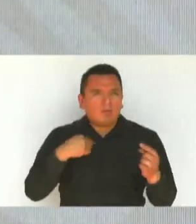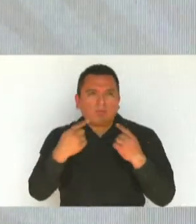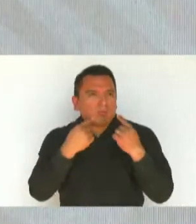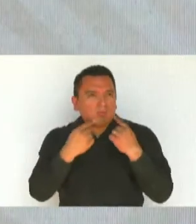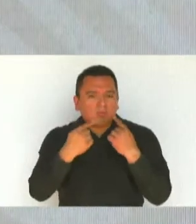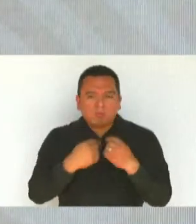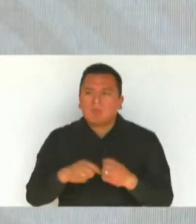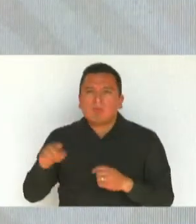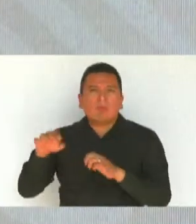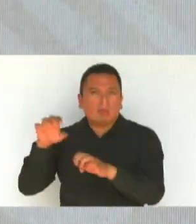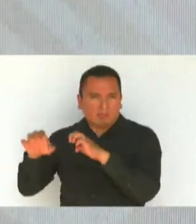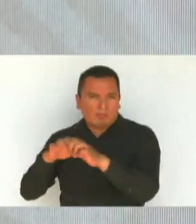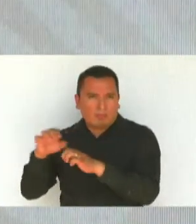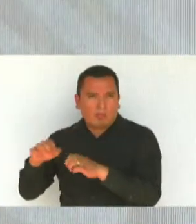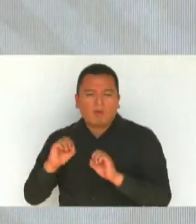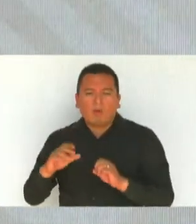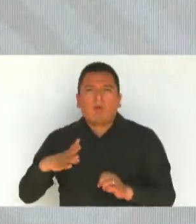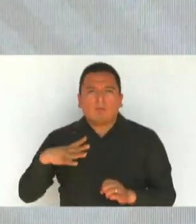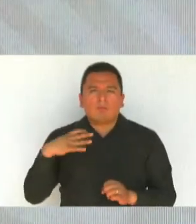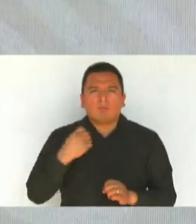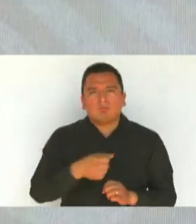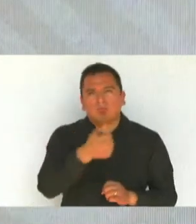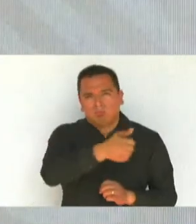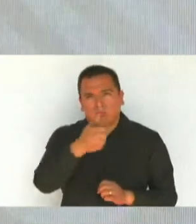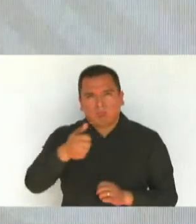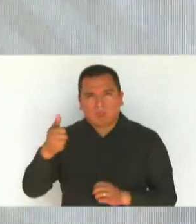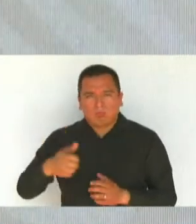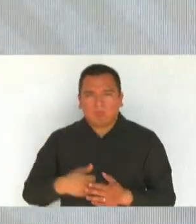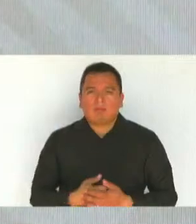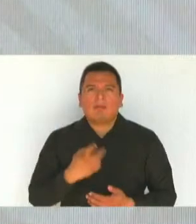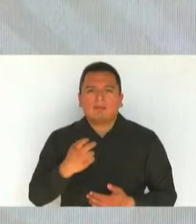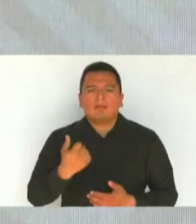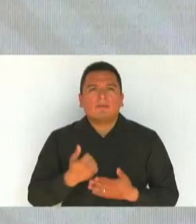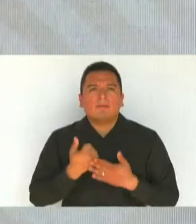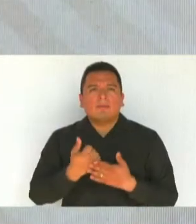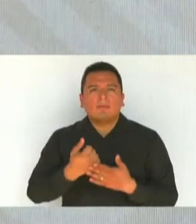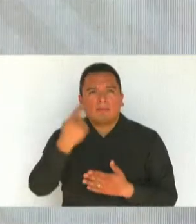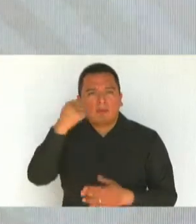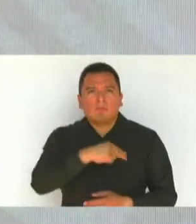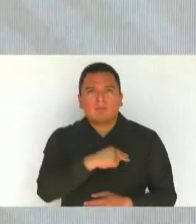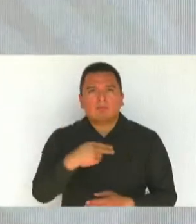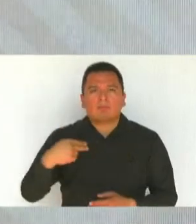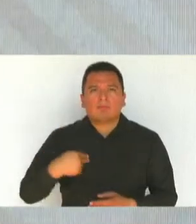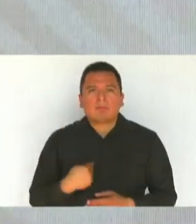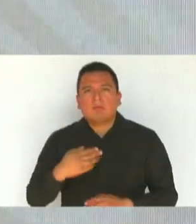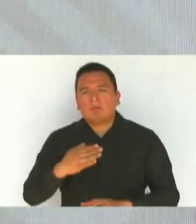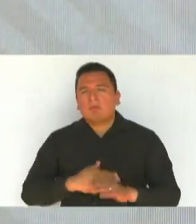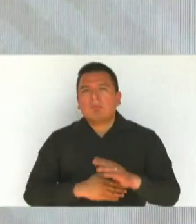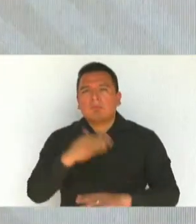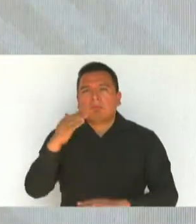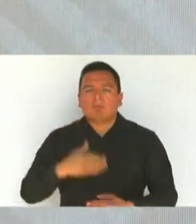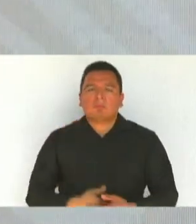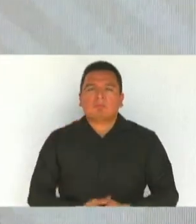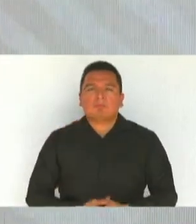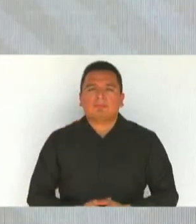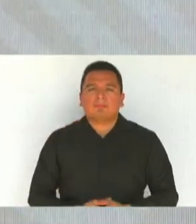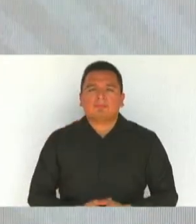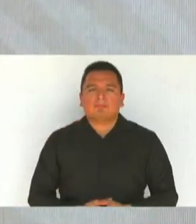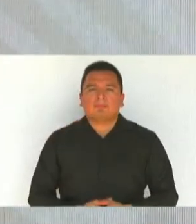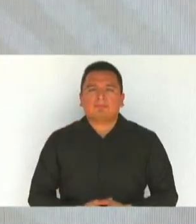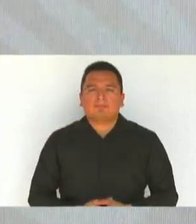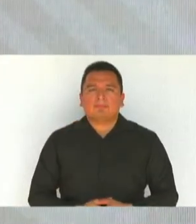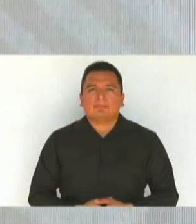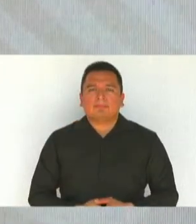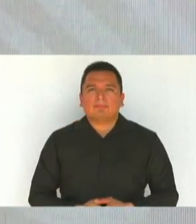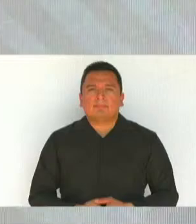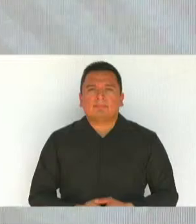privada y los esfuerzos en lo particular, al final del camino siempre te llevan a tener resultados exitosos.